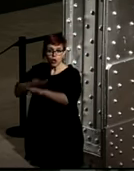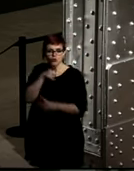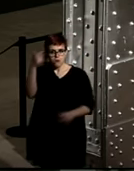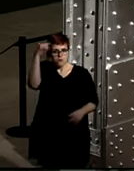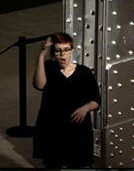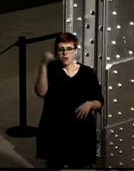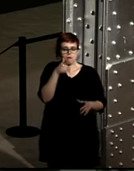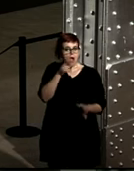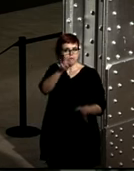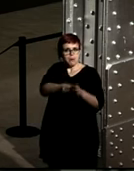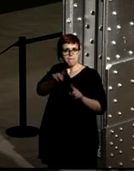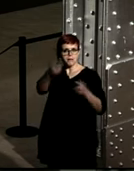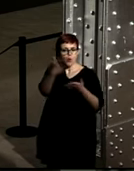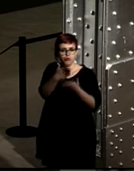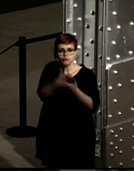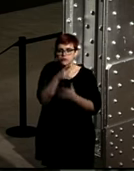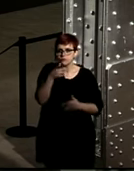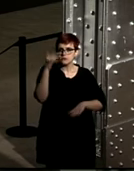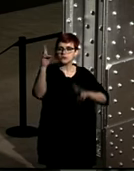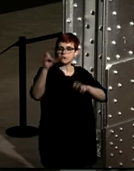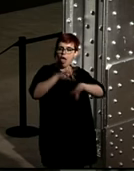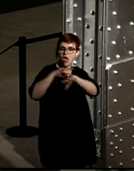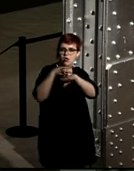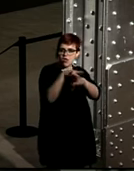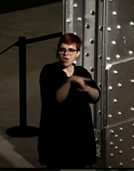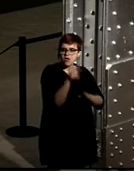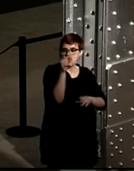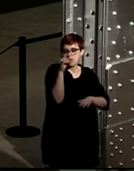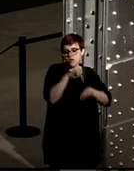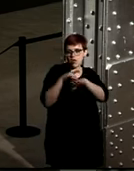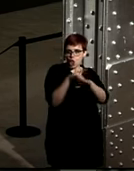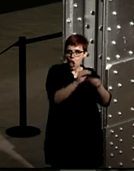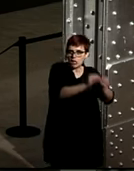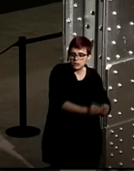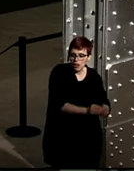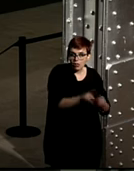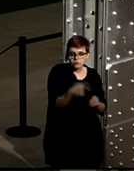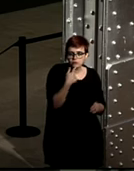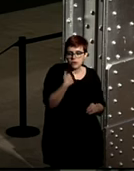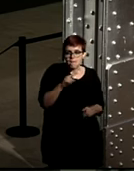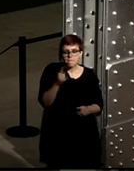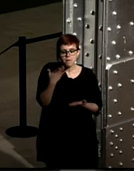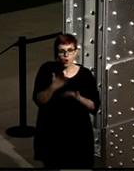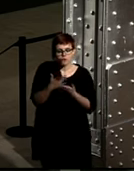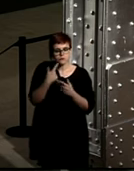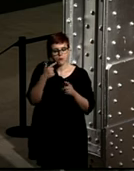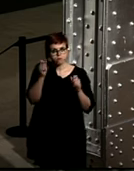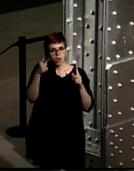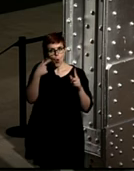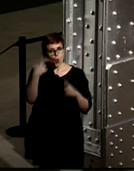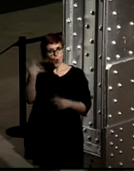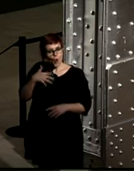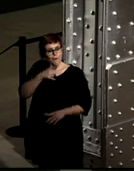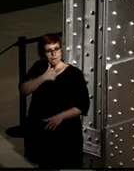de guionista y descubres que es que disfrutas mucho con los actores y que vas a dirigir, o viceversa. ¿Crees que te gusta